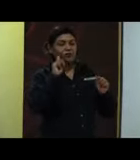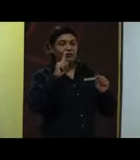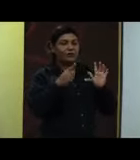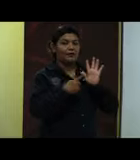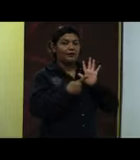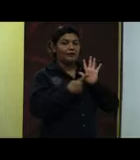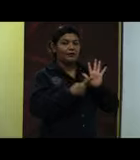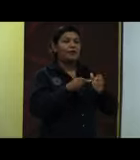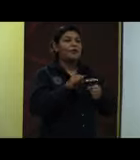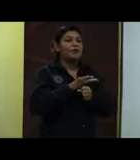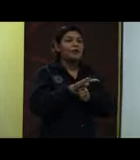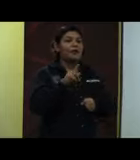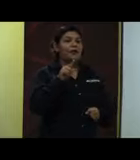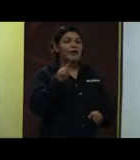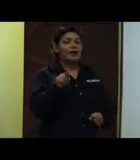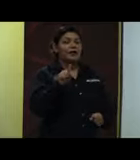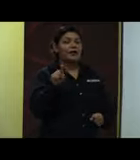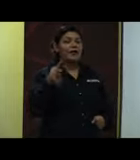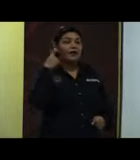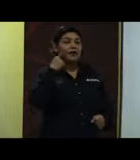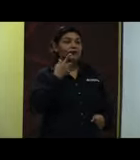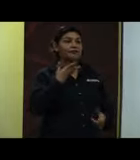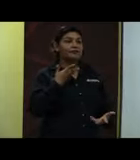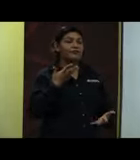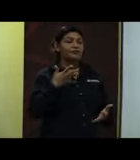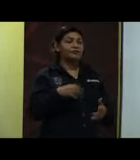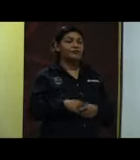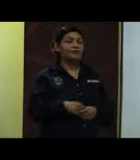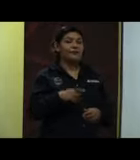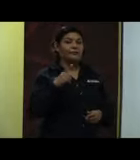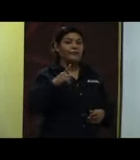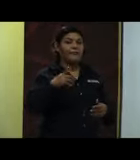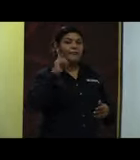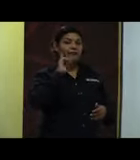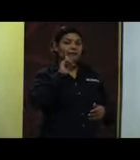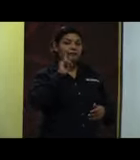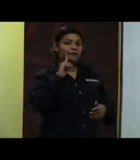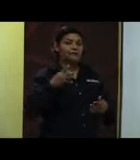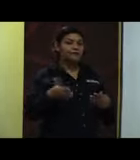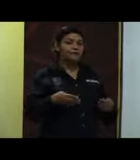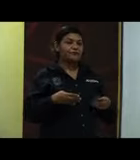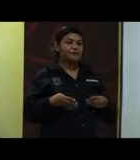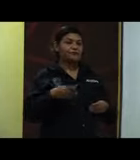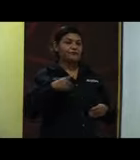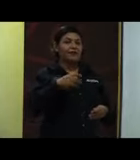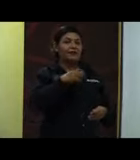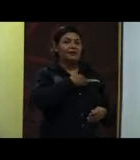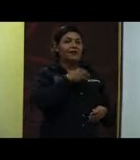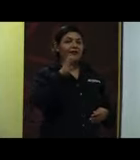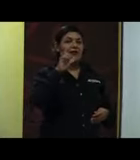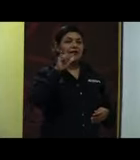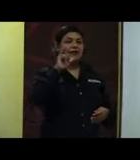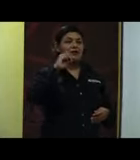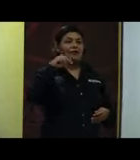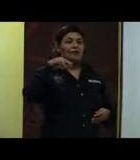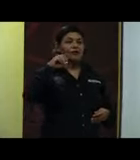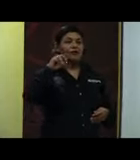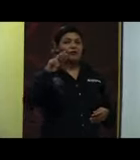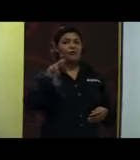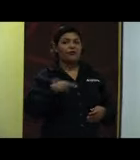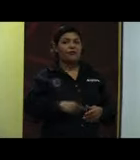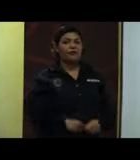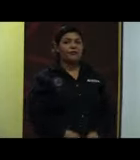ella se participó. Y bueno, la modelo que vemos ahí es la cadete Eleonor.